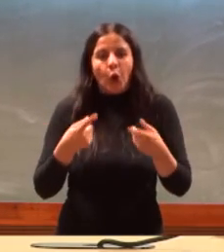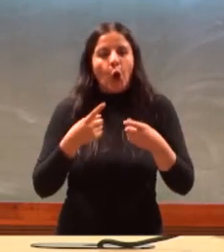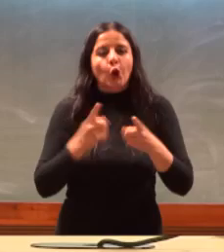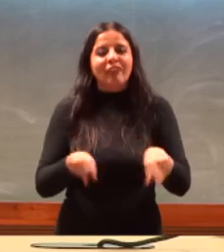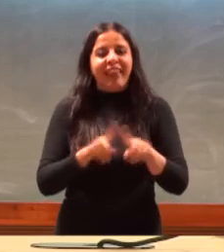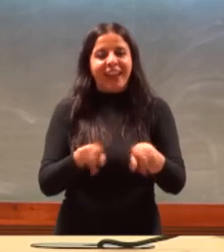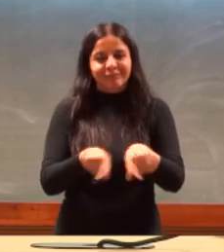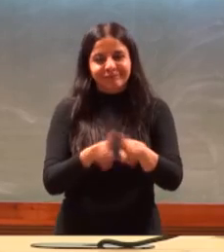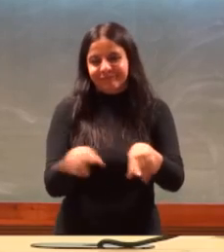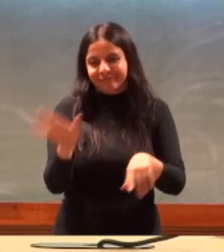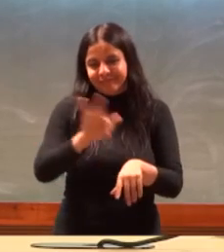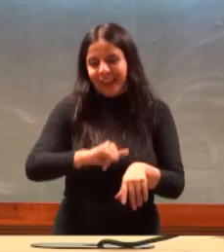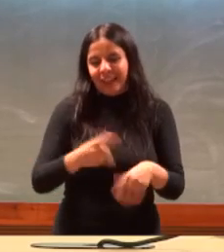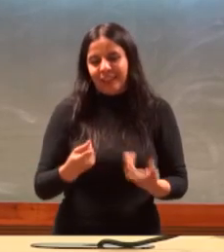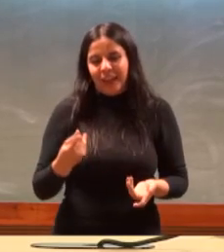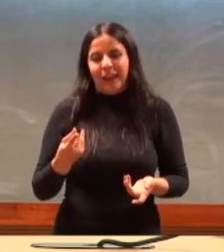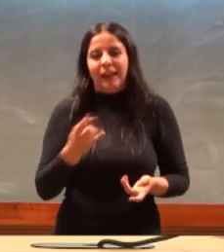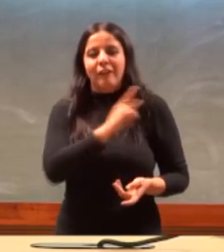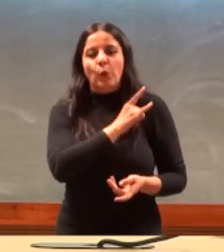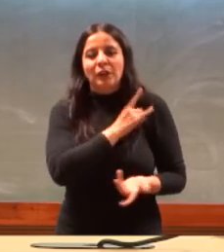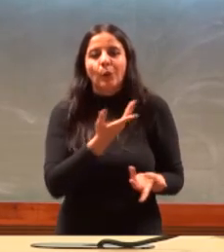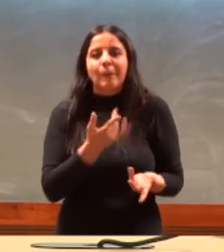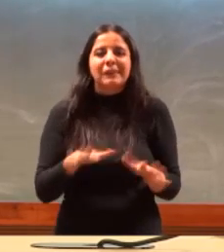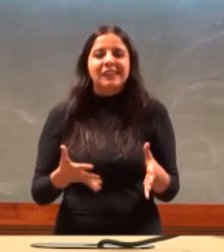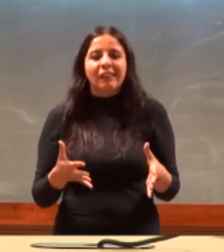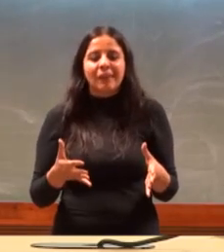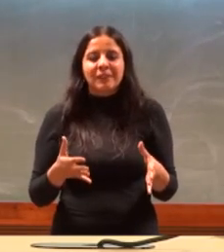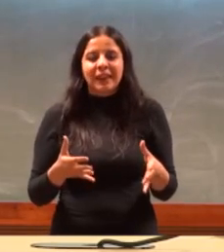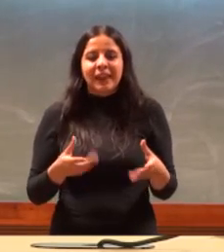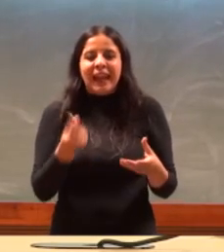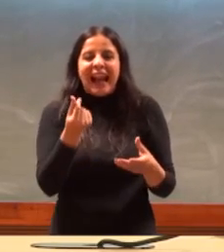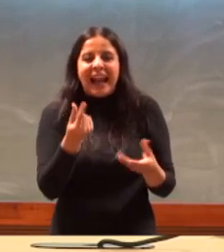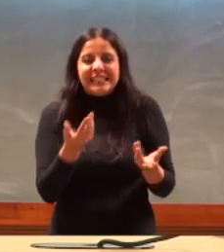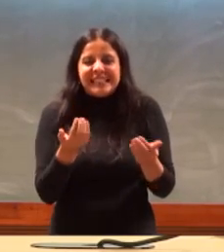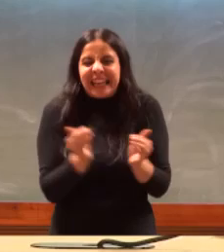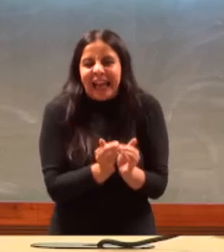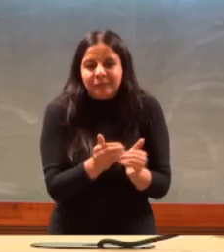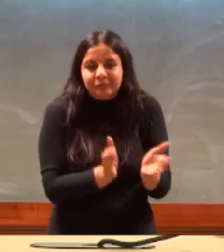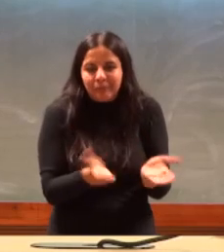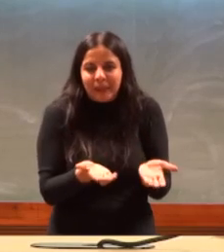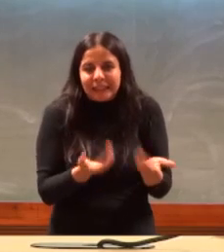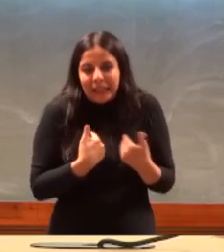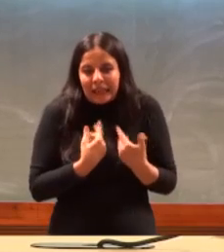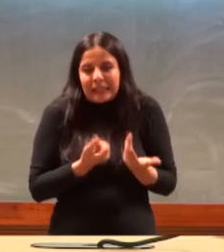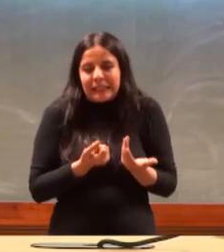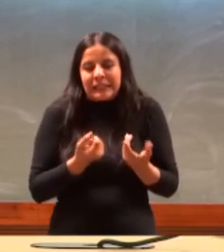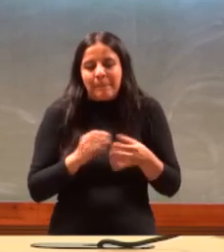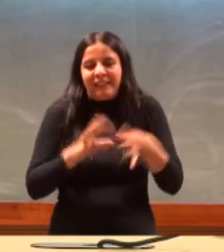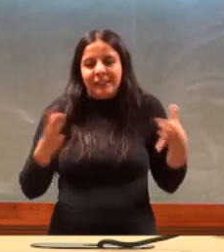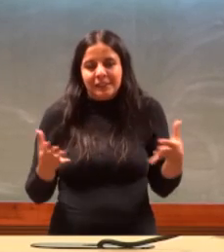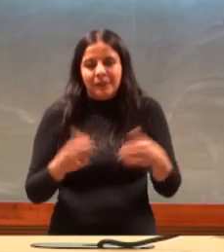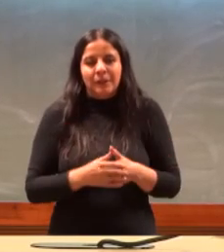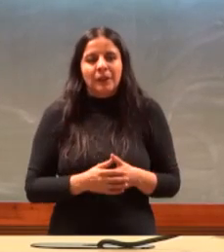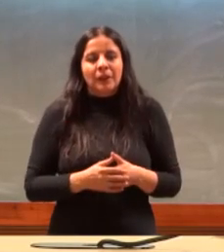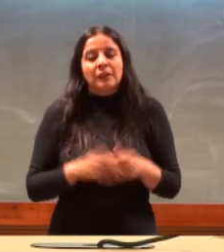presupuesto chico para una especie de Caja Chica para que se pueda manejar con Independencia y también creemos que hay un un tema importante a trabajar que no es